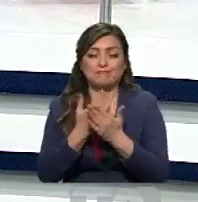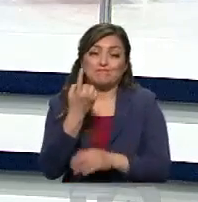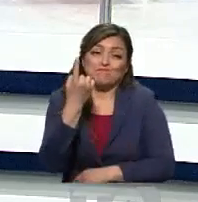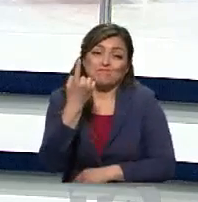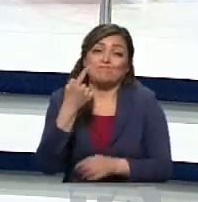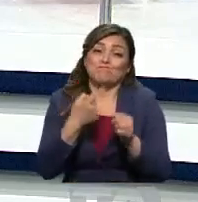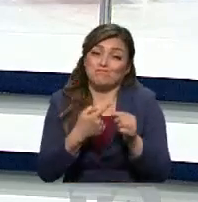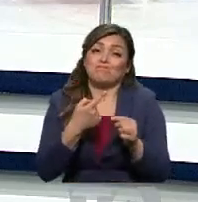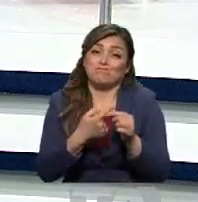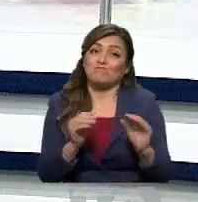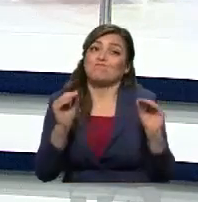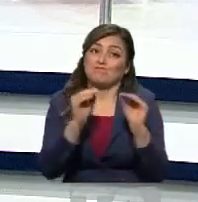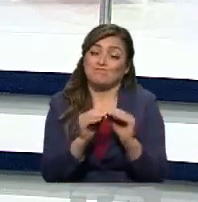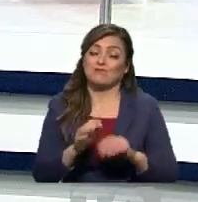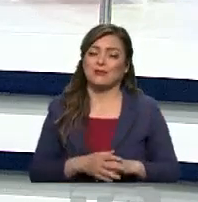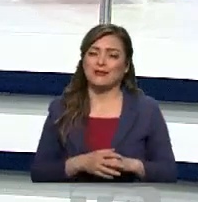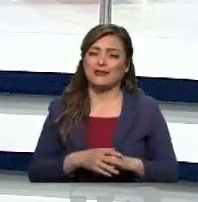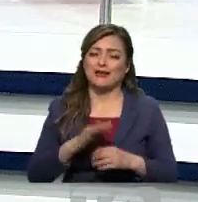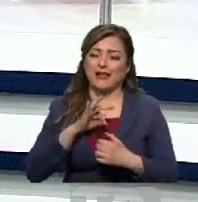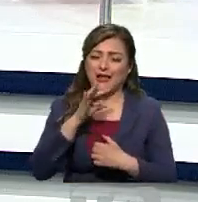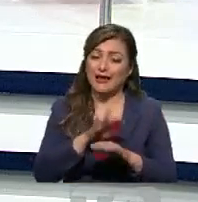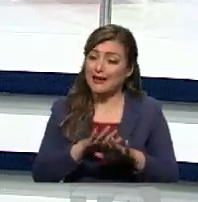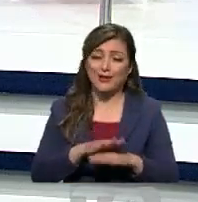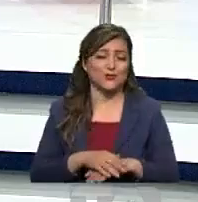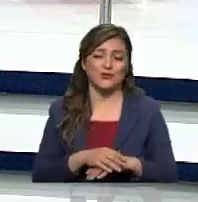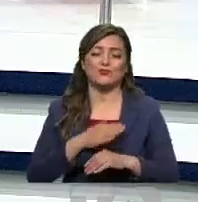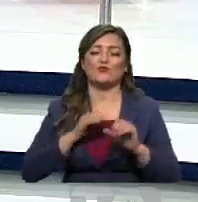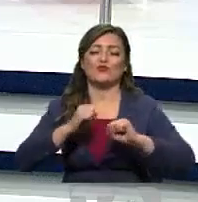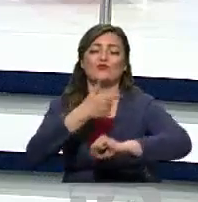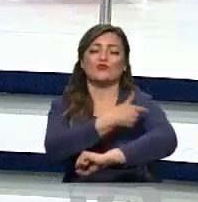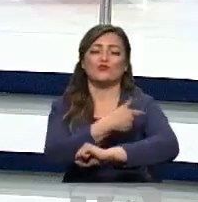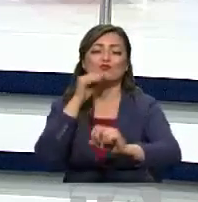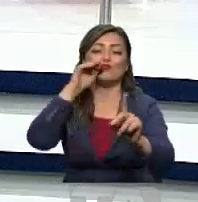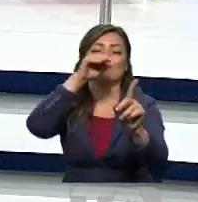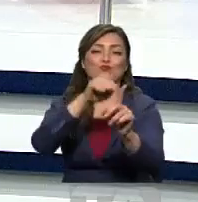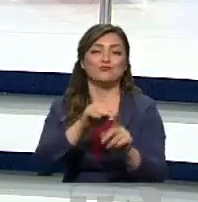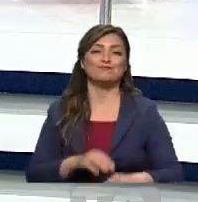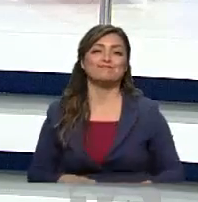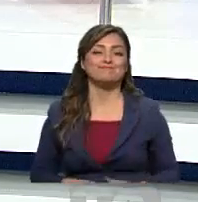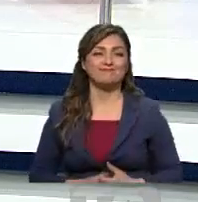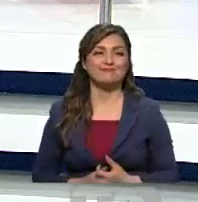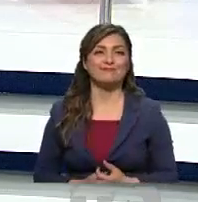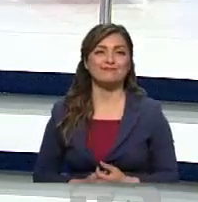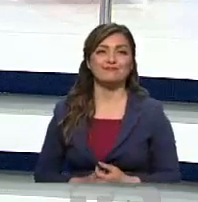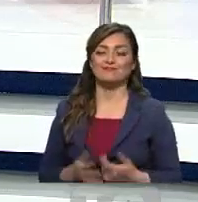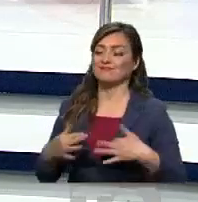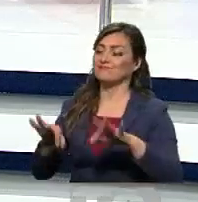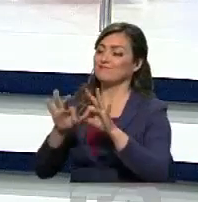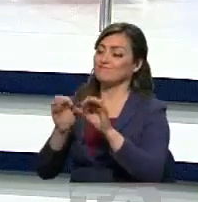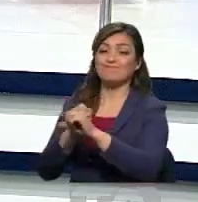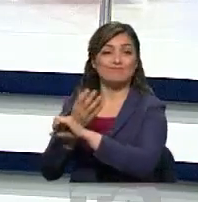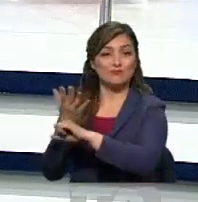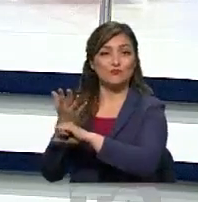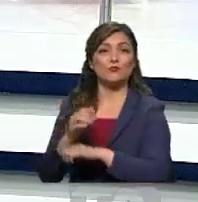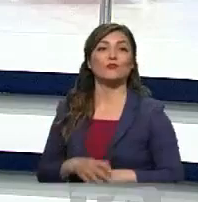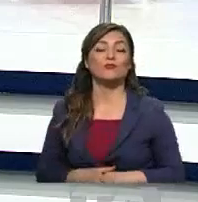que seguirnos cuidando, esto no ha terminado, y si puede, vacúnese, por favor, ese es el mensaje principal. Importante recomendación, y a propósito